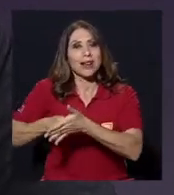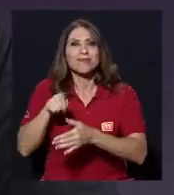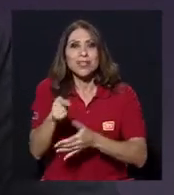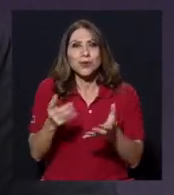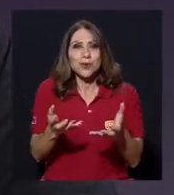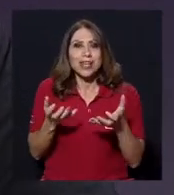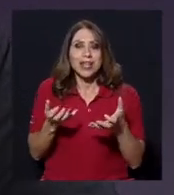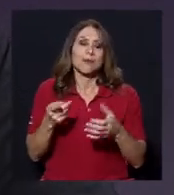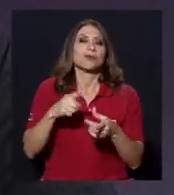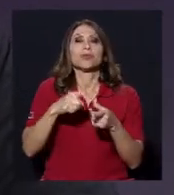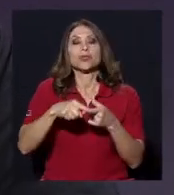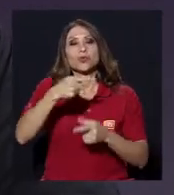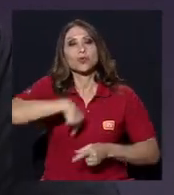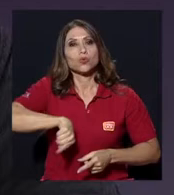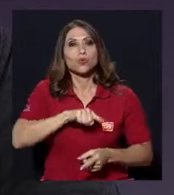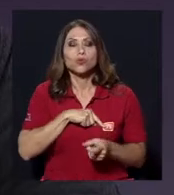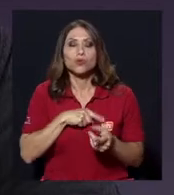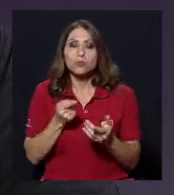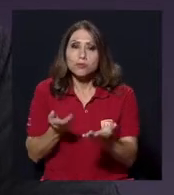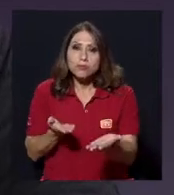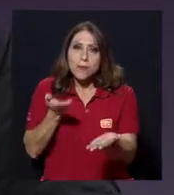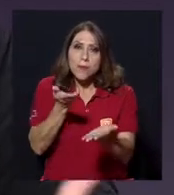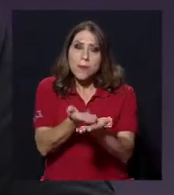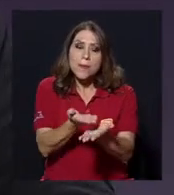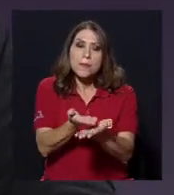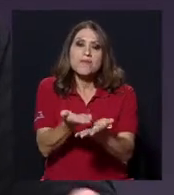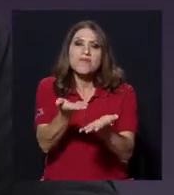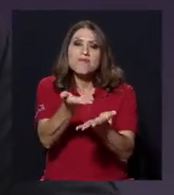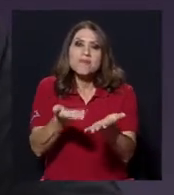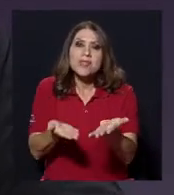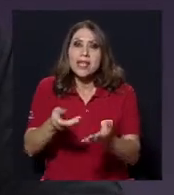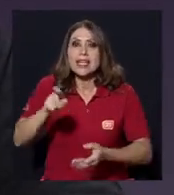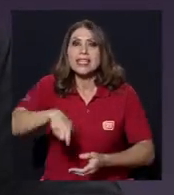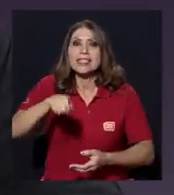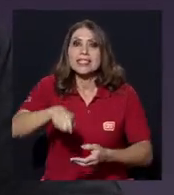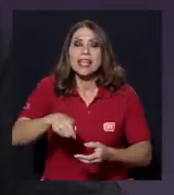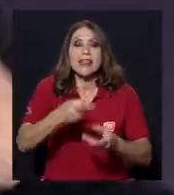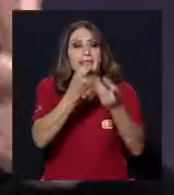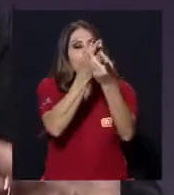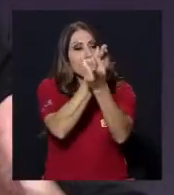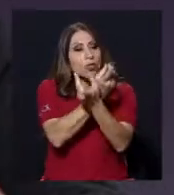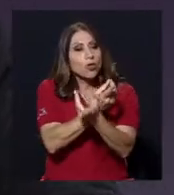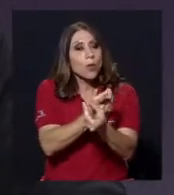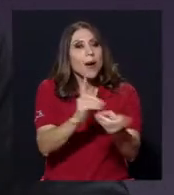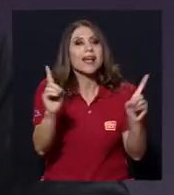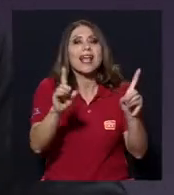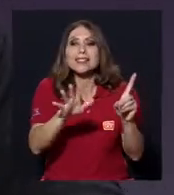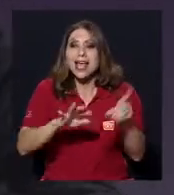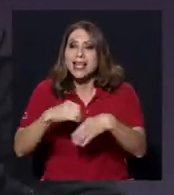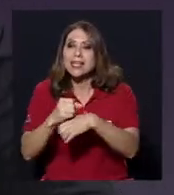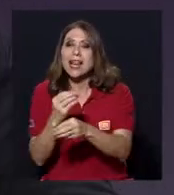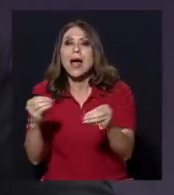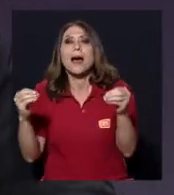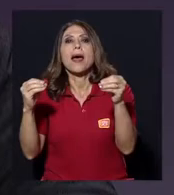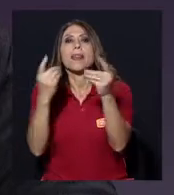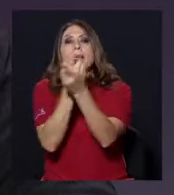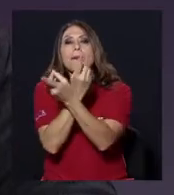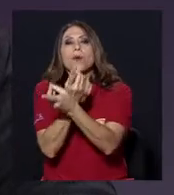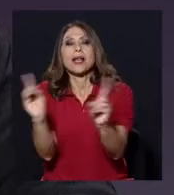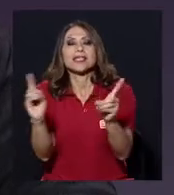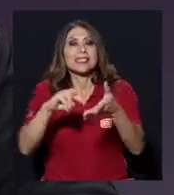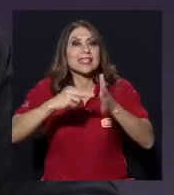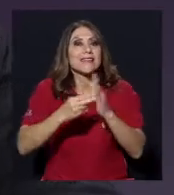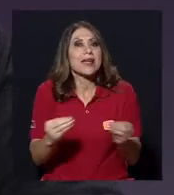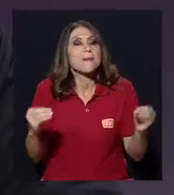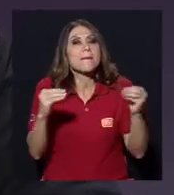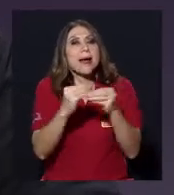planteamos la necesidad de democratizar la democracia, decimos nosotras, es decir, de que haya más democracia. También planteamos la